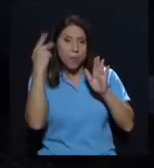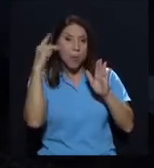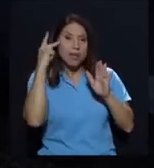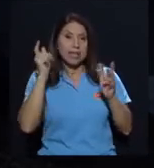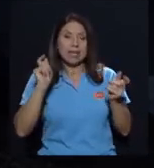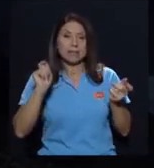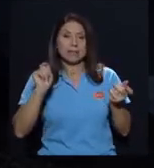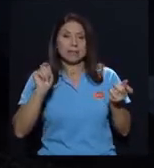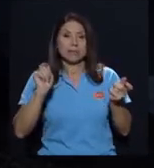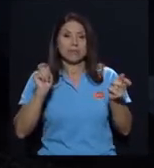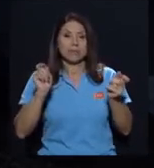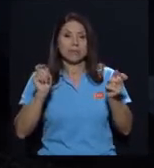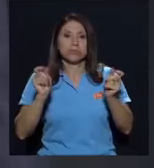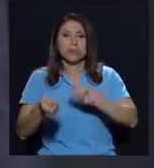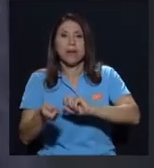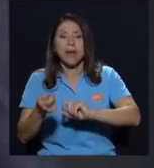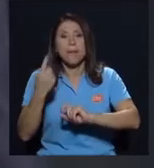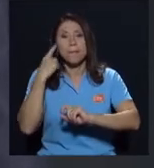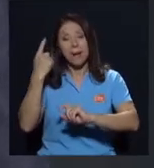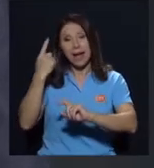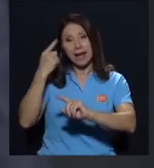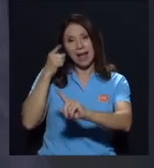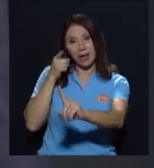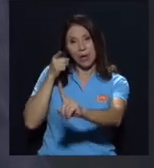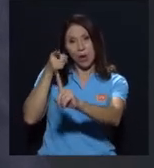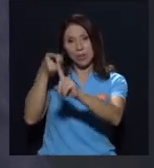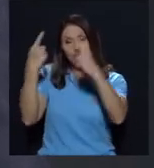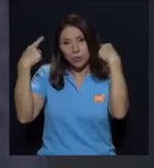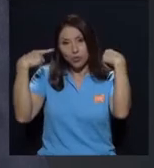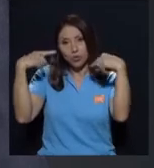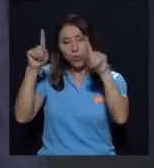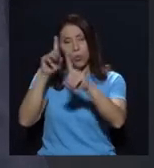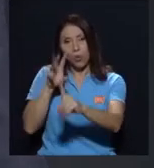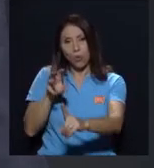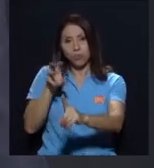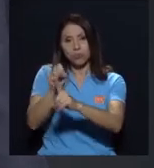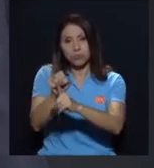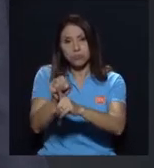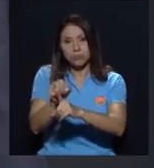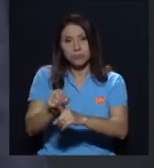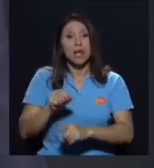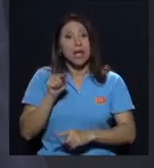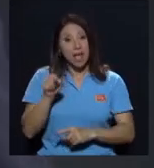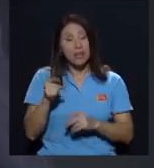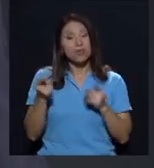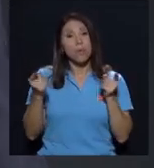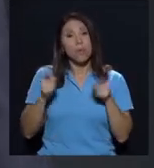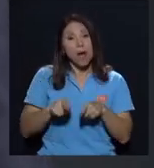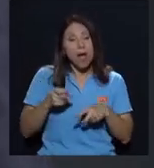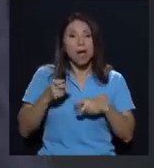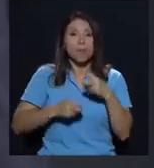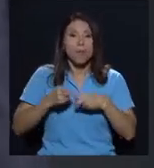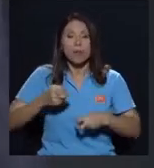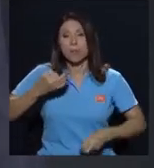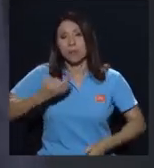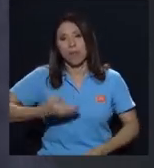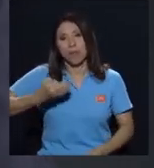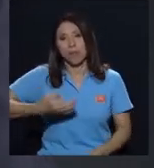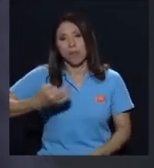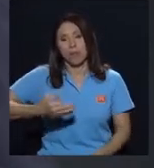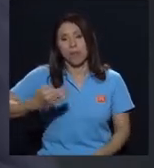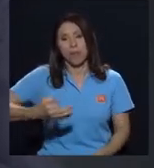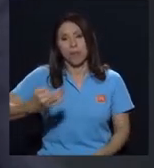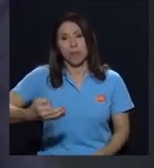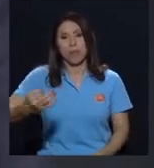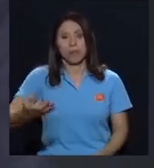ambos objetivos bueno y eso no deja de tener complicaciones en el día en el día a día y ahí me parece entonces